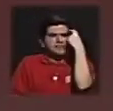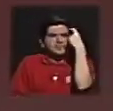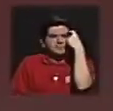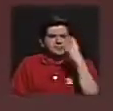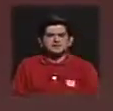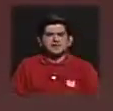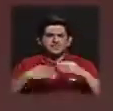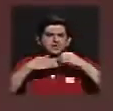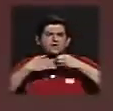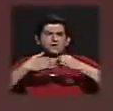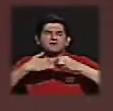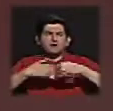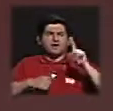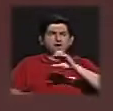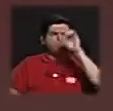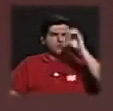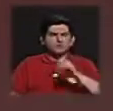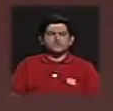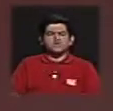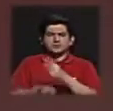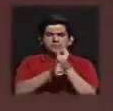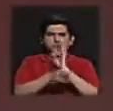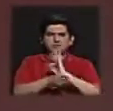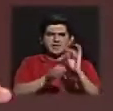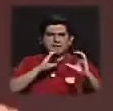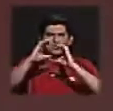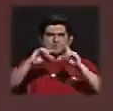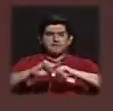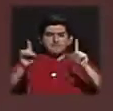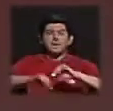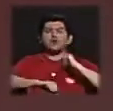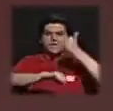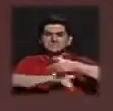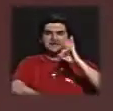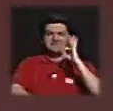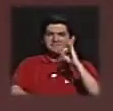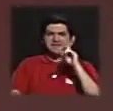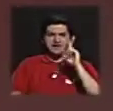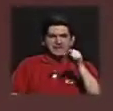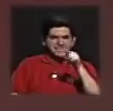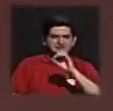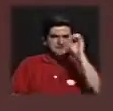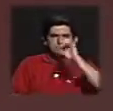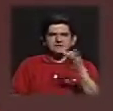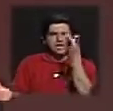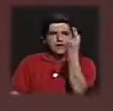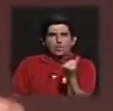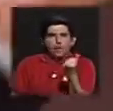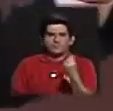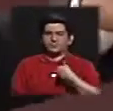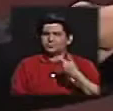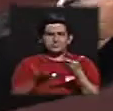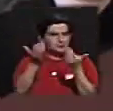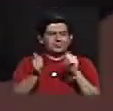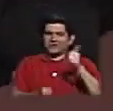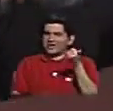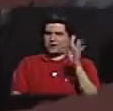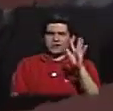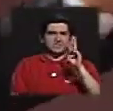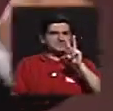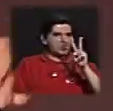al flexibilizarle el 1% a la SUTEL. Pero yo quiero que se defina bien qué es ese porcentaje. porque no quiero que sea el 15